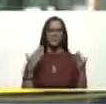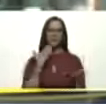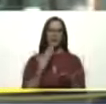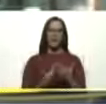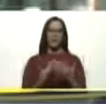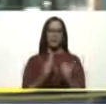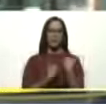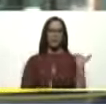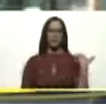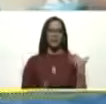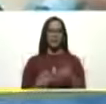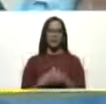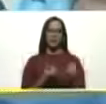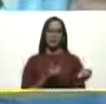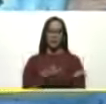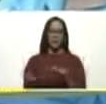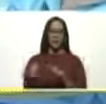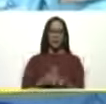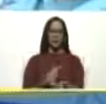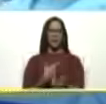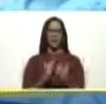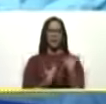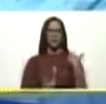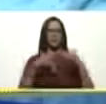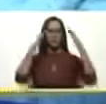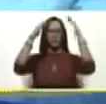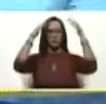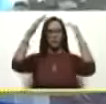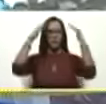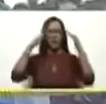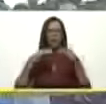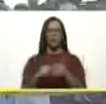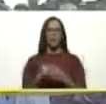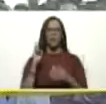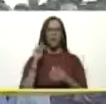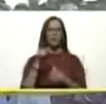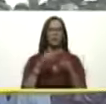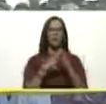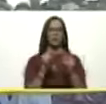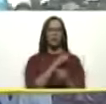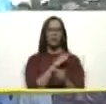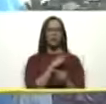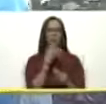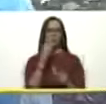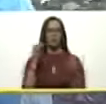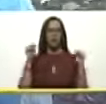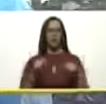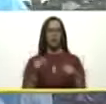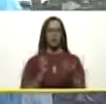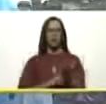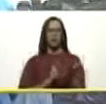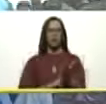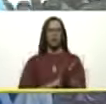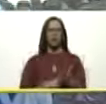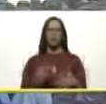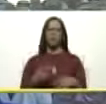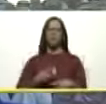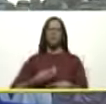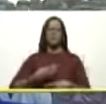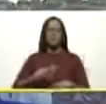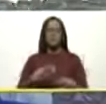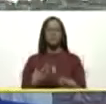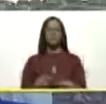presidente. Bienvenido, hermano presidente. Un saludo cordial para usted, para todas las autoridades que nos visitan hoy. De verdad que es un inmenso placer, un